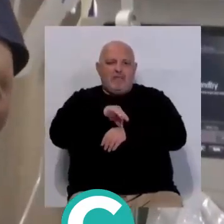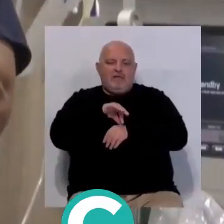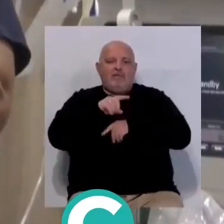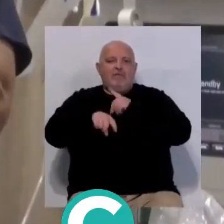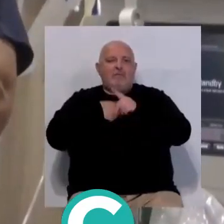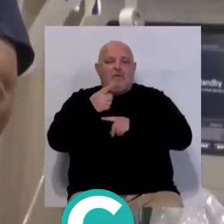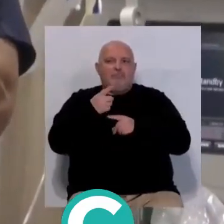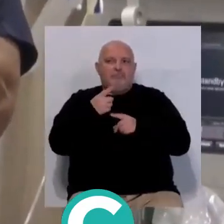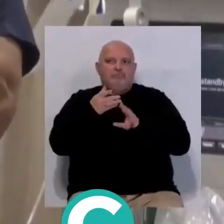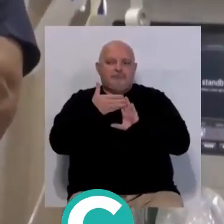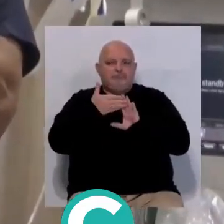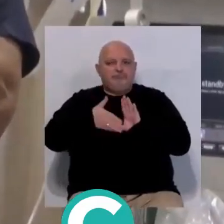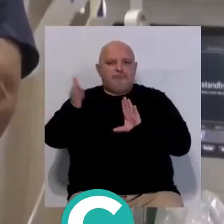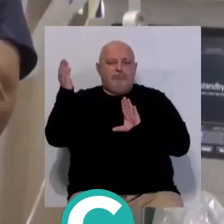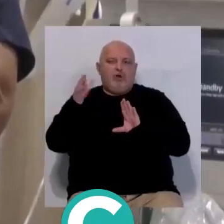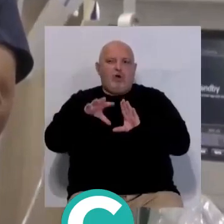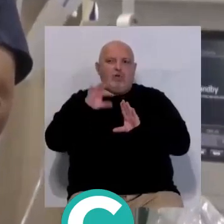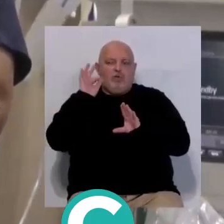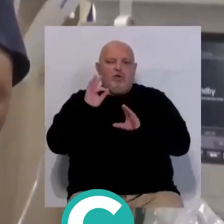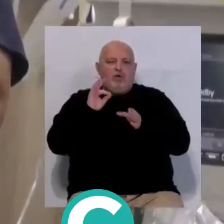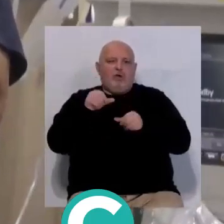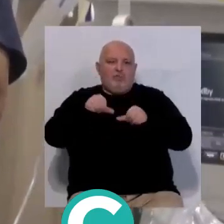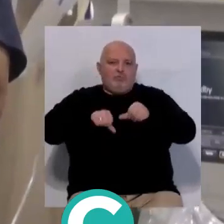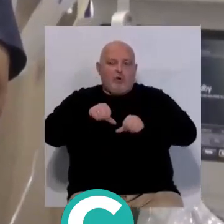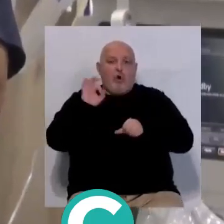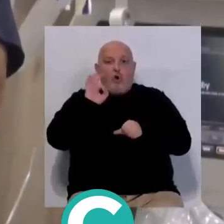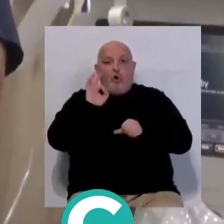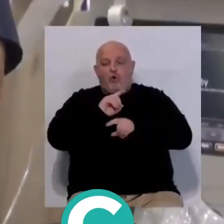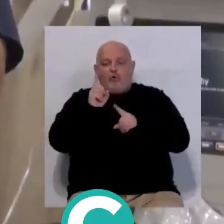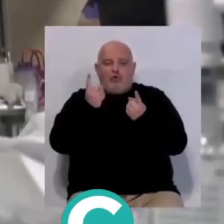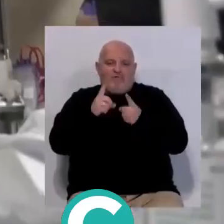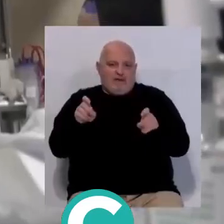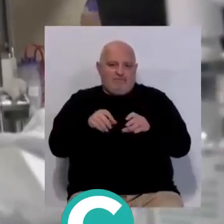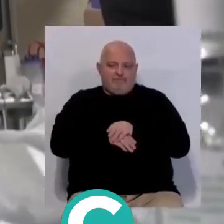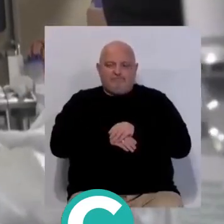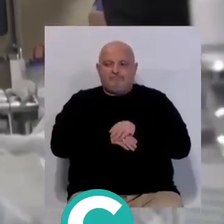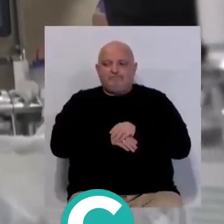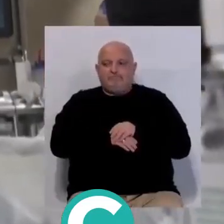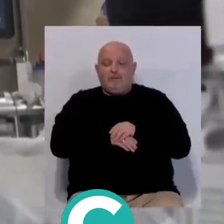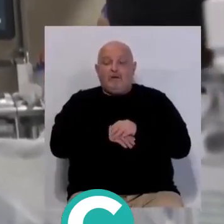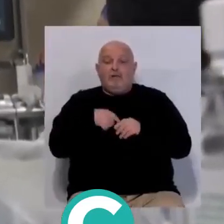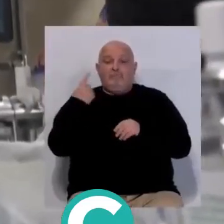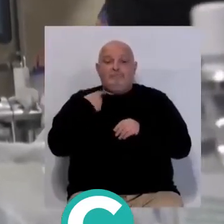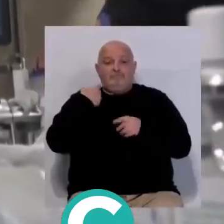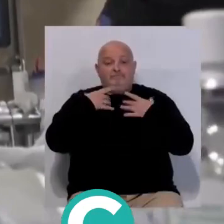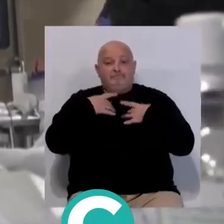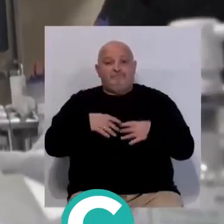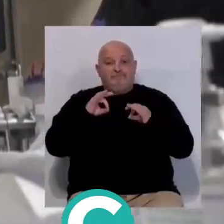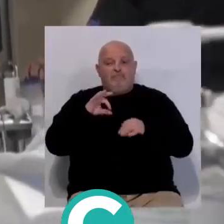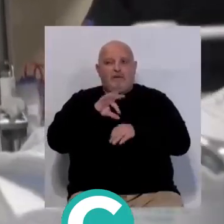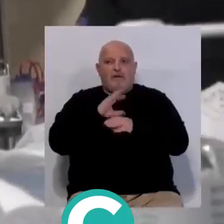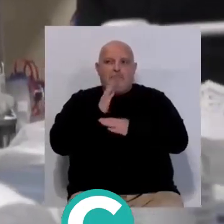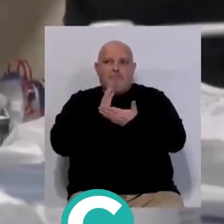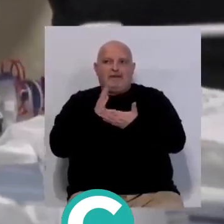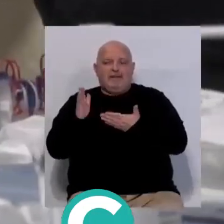luego después puede tener opciones de tratamiento quirúrgico o no quirúrgico. Nosotros como neumólogos nos encargamos de la